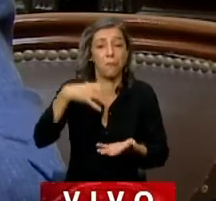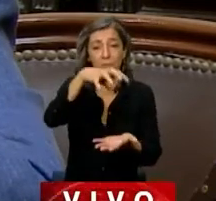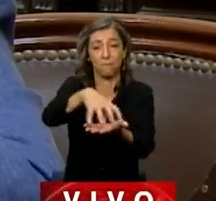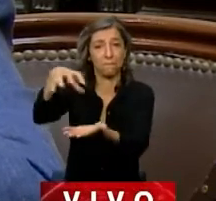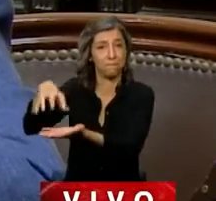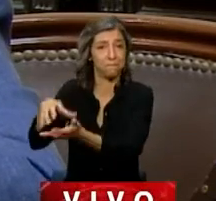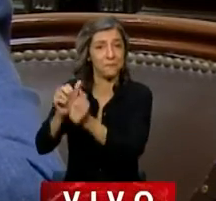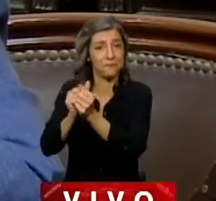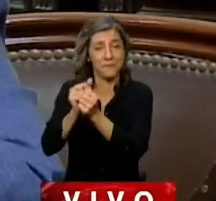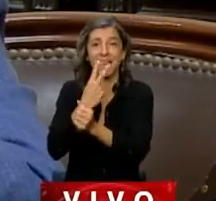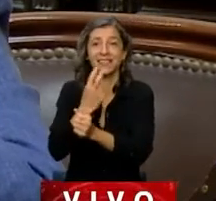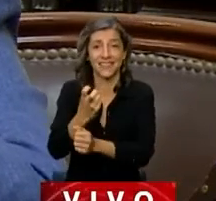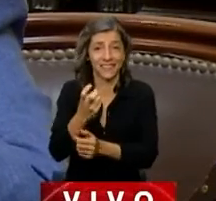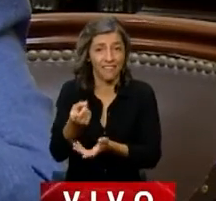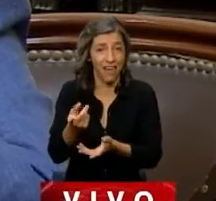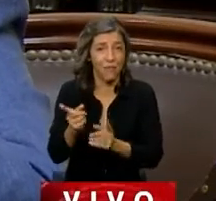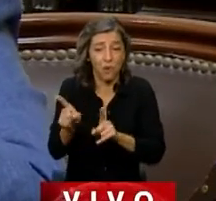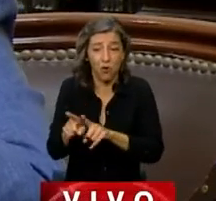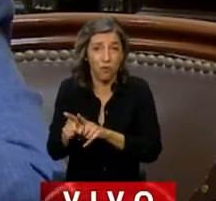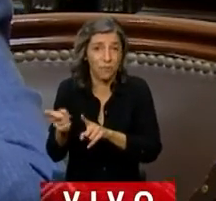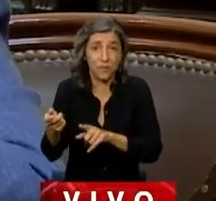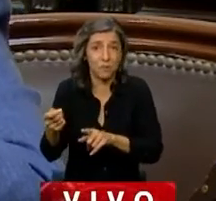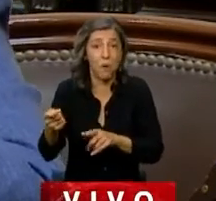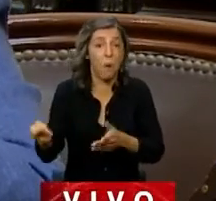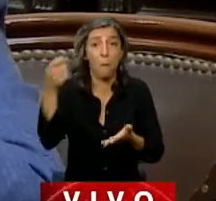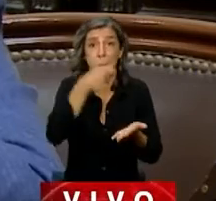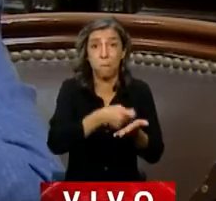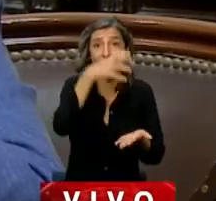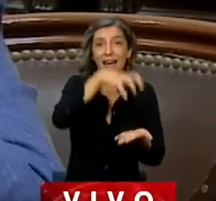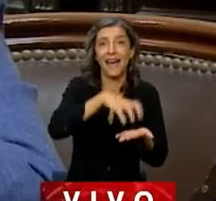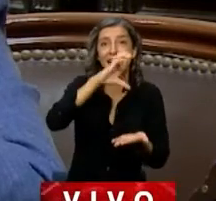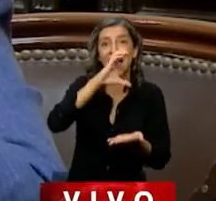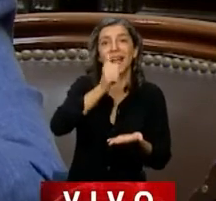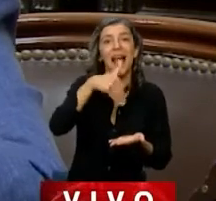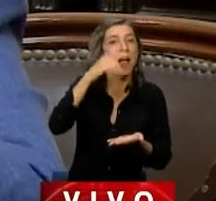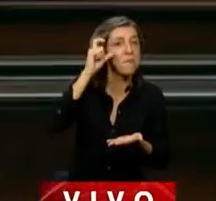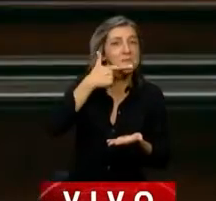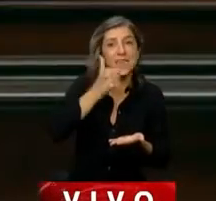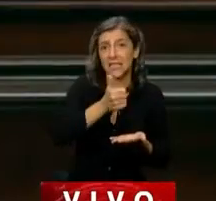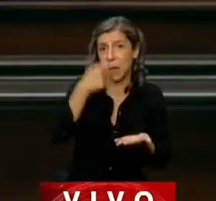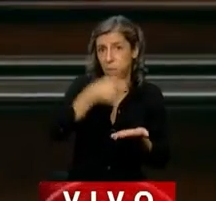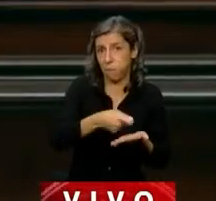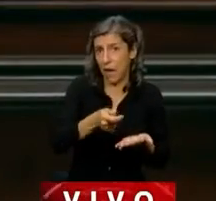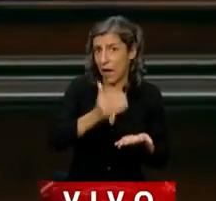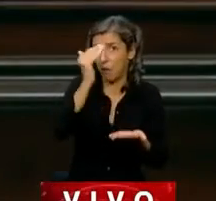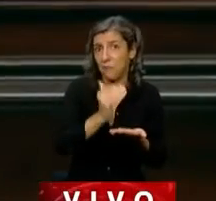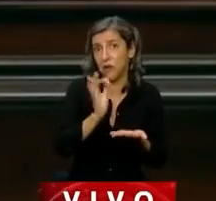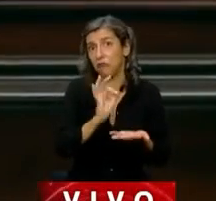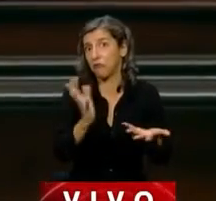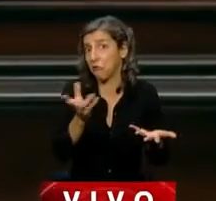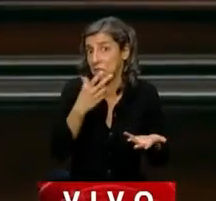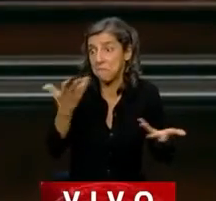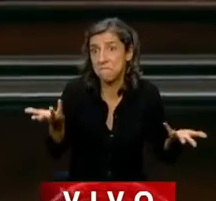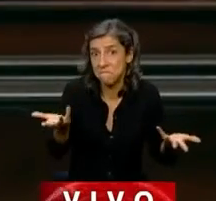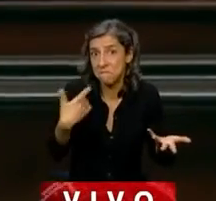eléctricas que a su vez no le pagan a Camesa lo que le tienen que pagar. Pero bueno, consideramos que la respuesta no nos